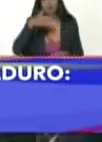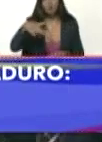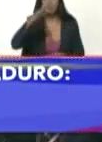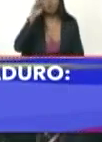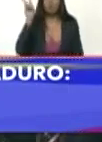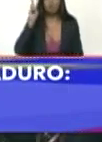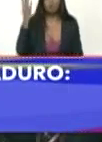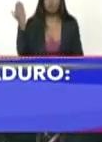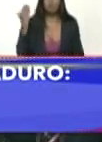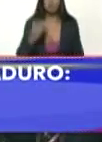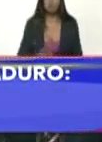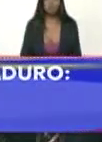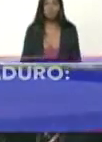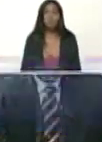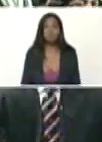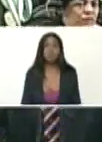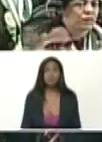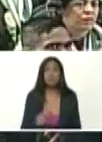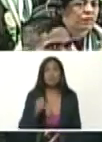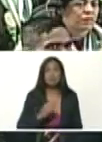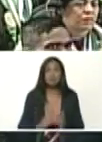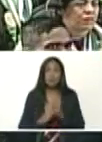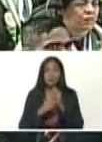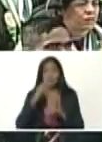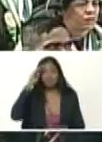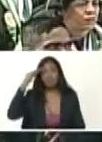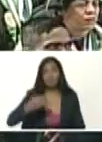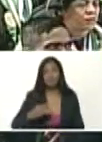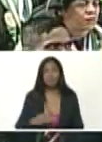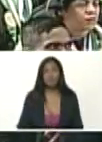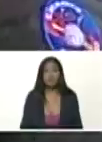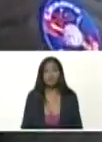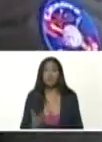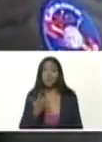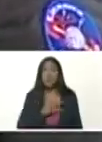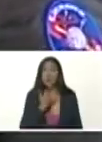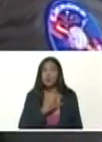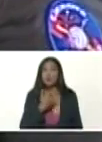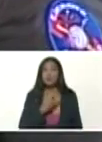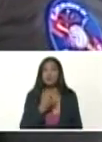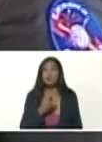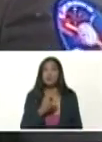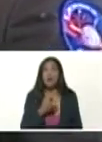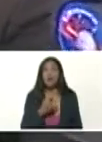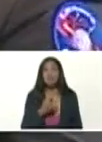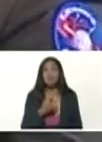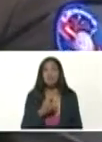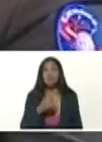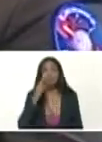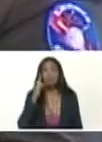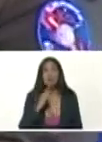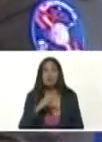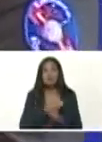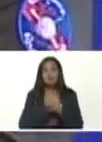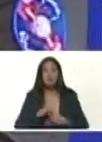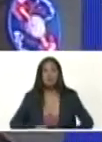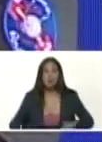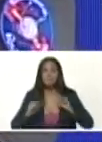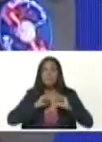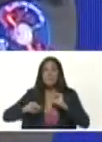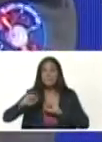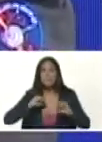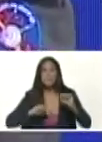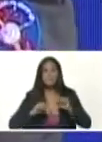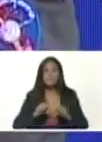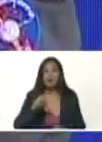Venezuela. Sí, mi comandante en jefe. La Universidad Militar Bolivariana de Venezuela se desplegó